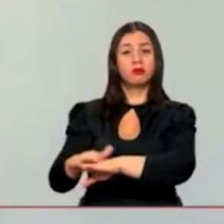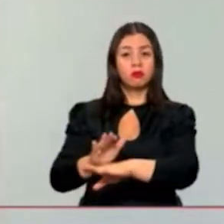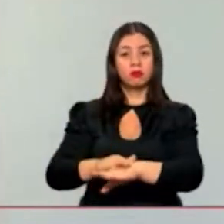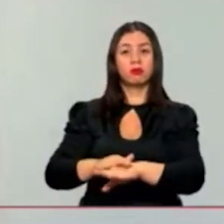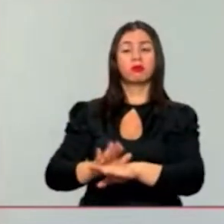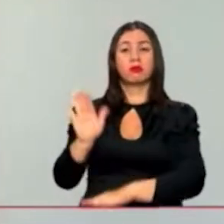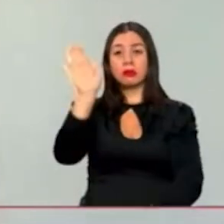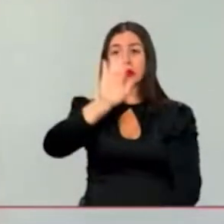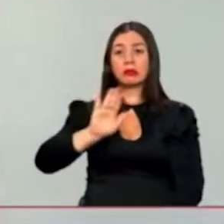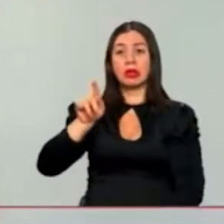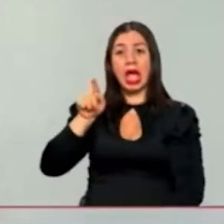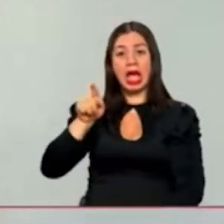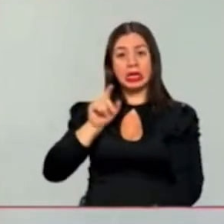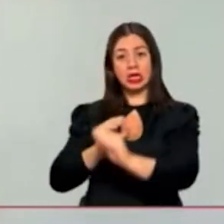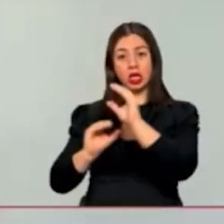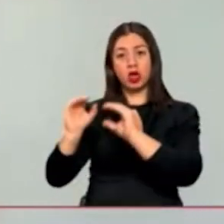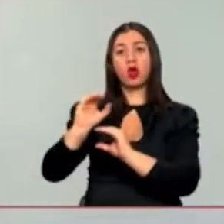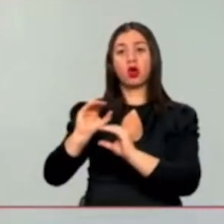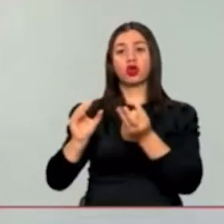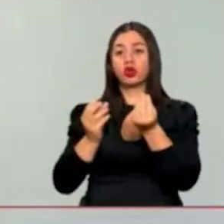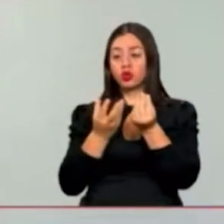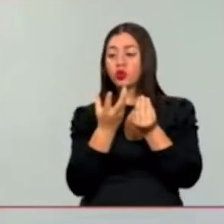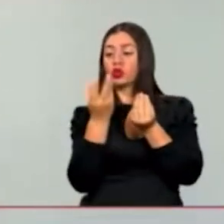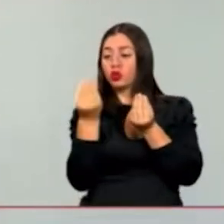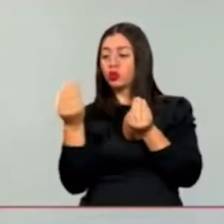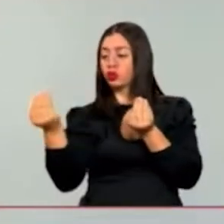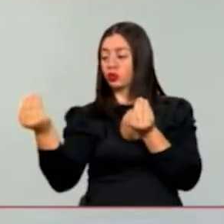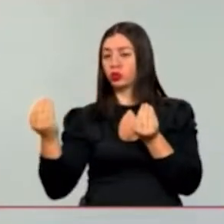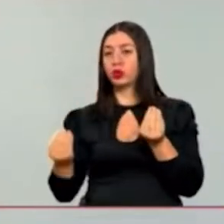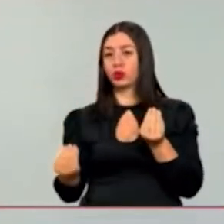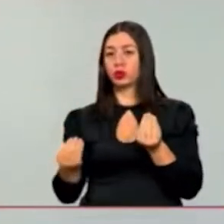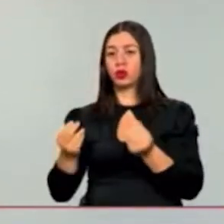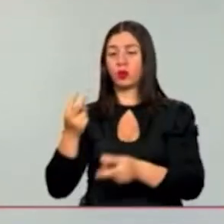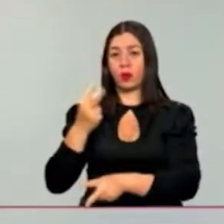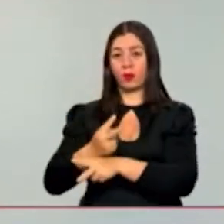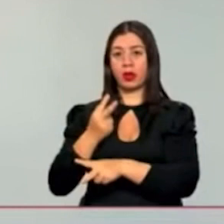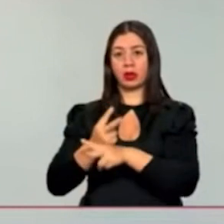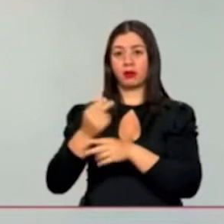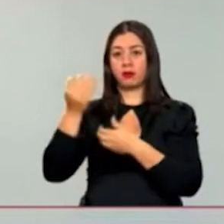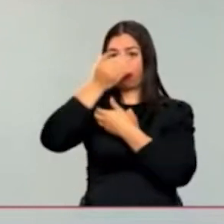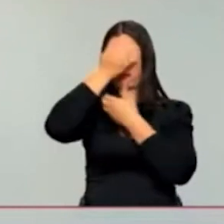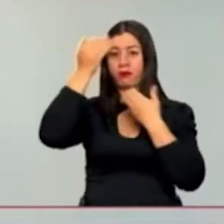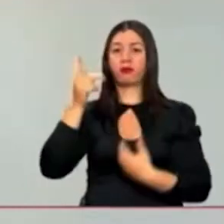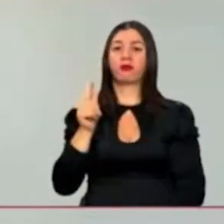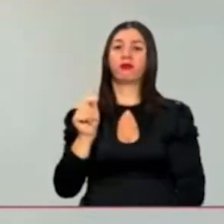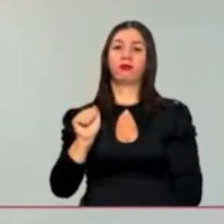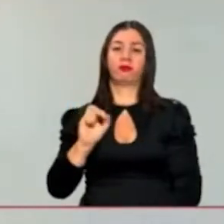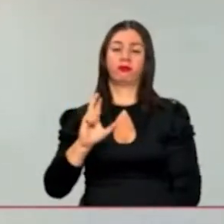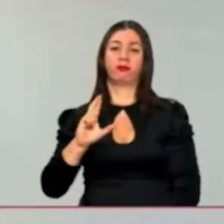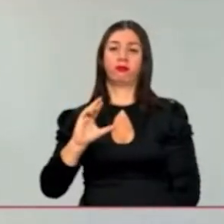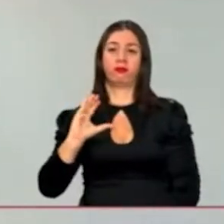zona del departamento delinquen varios grupos armados ilegales, entre ellos disidencias de la FARC,